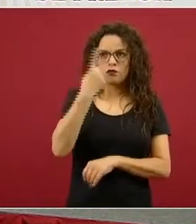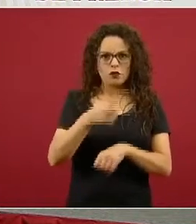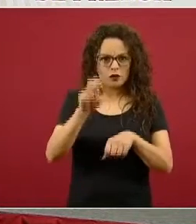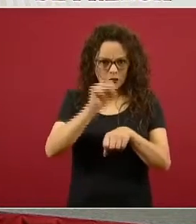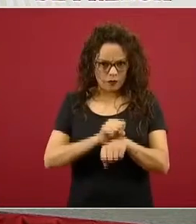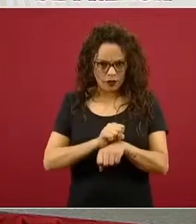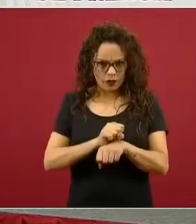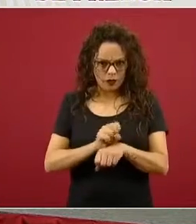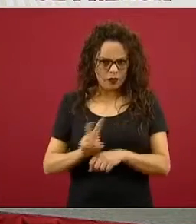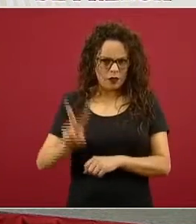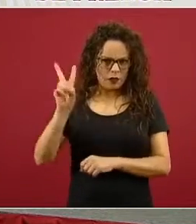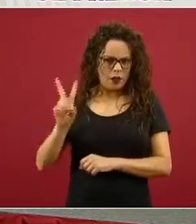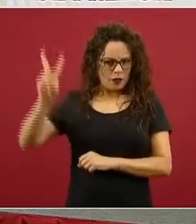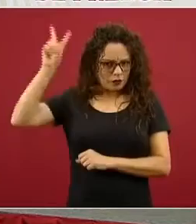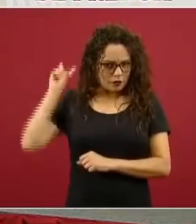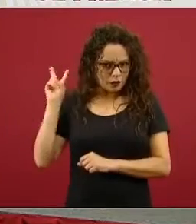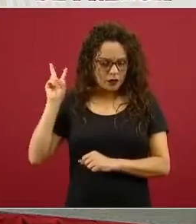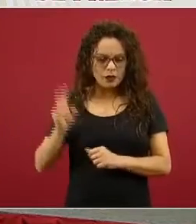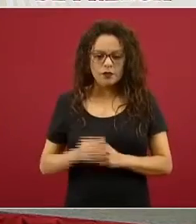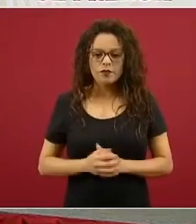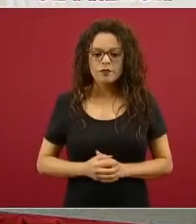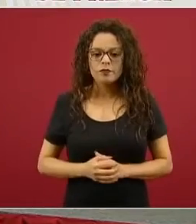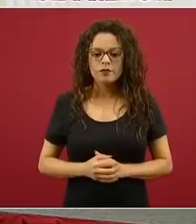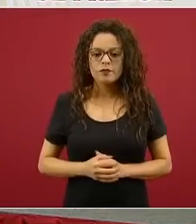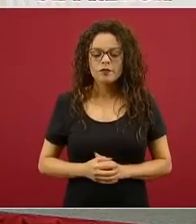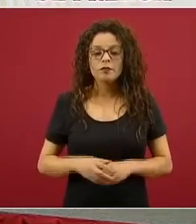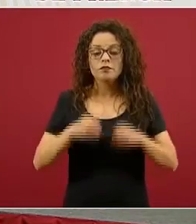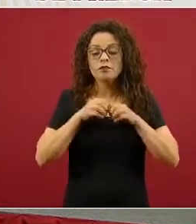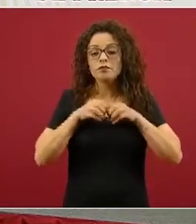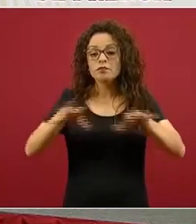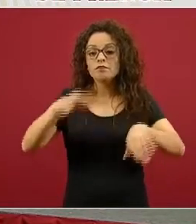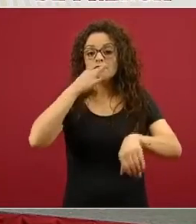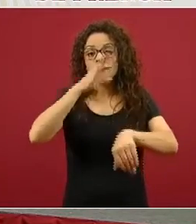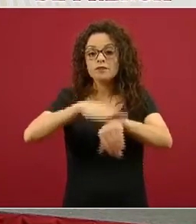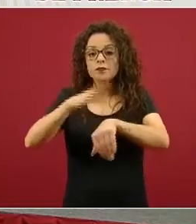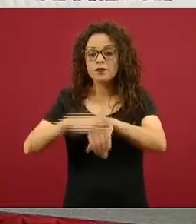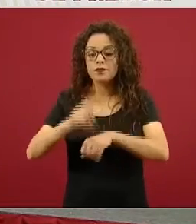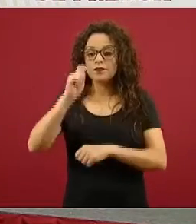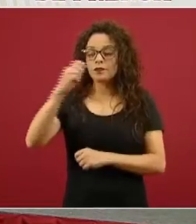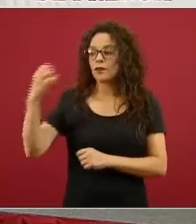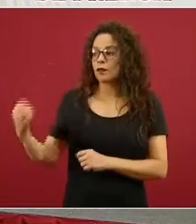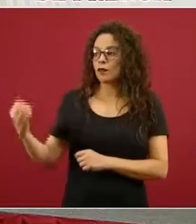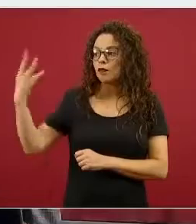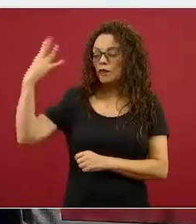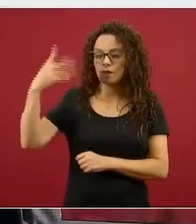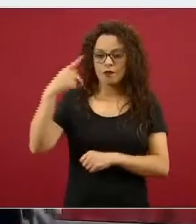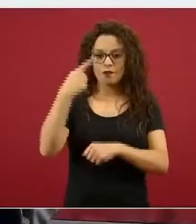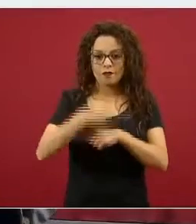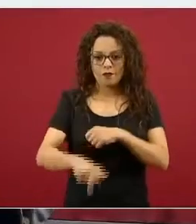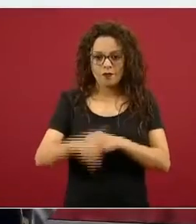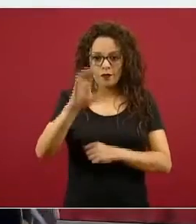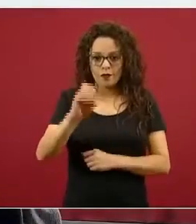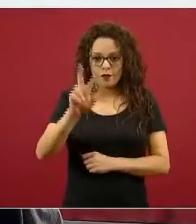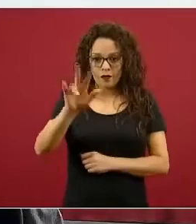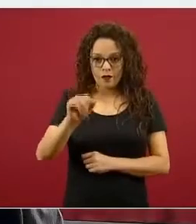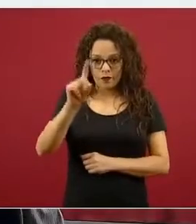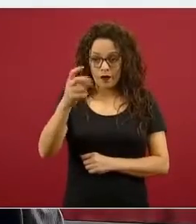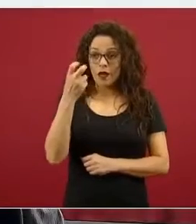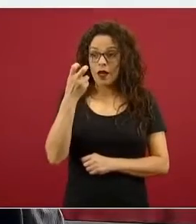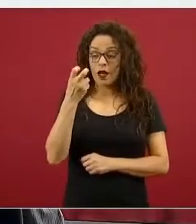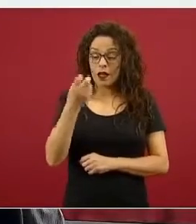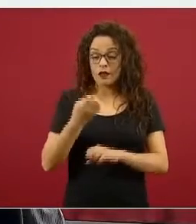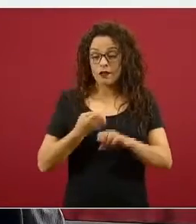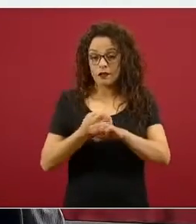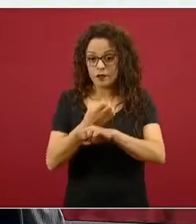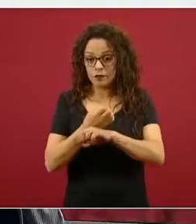antepasado, cuando se publicó el semáforo de riesgo COVID, y pues claramente estados como estos, pues